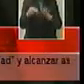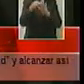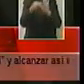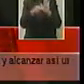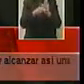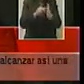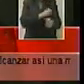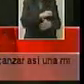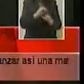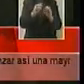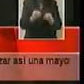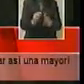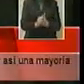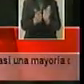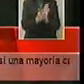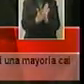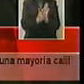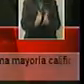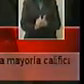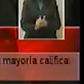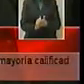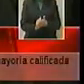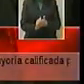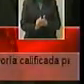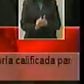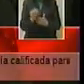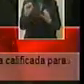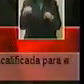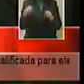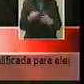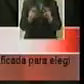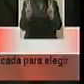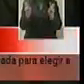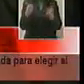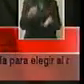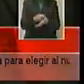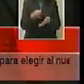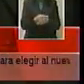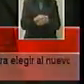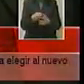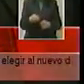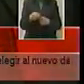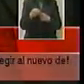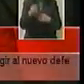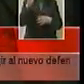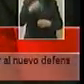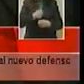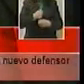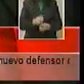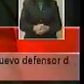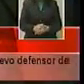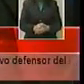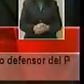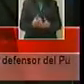que el Ejecutivo propone legislar. Sí, casualmente el tema de las remuneraciones y pensiones de las Fuerzas Armadas es un tema